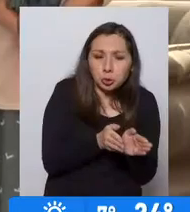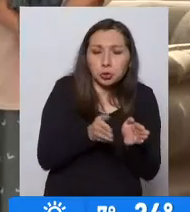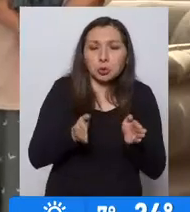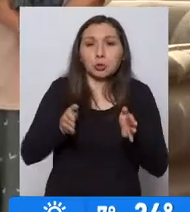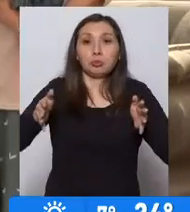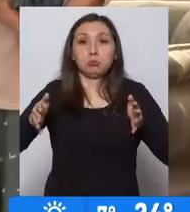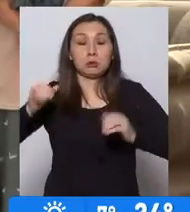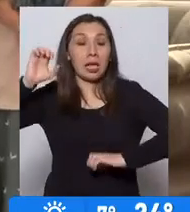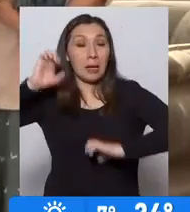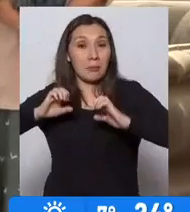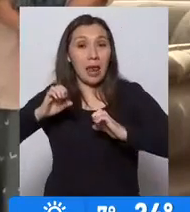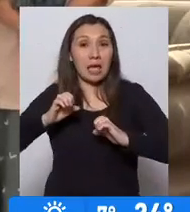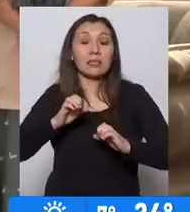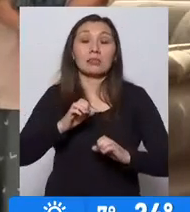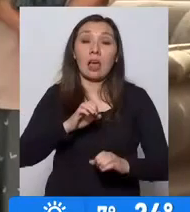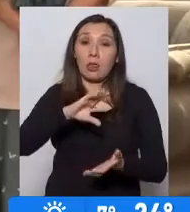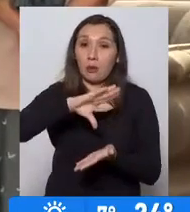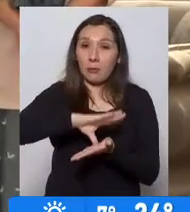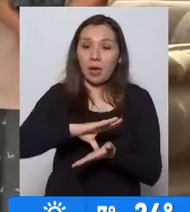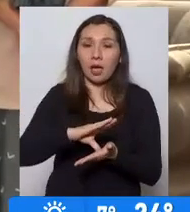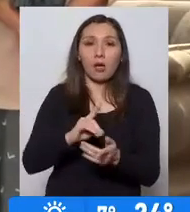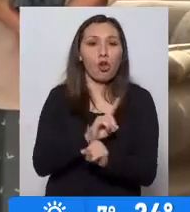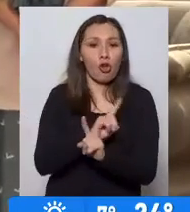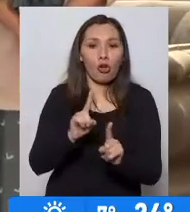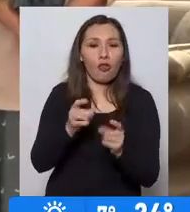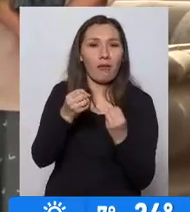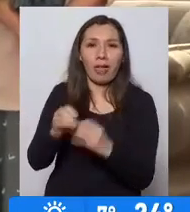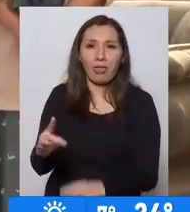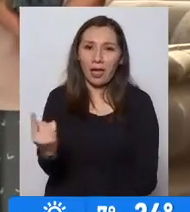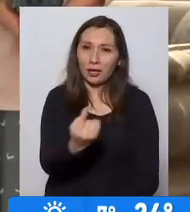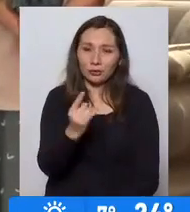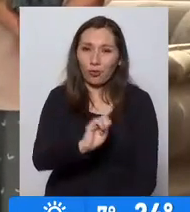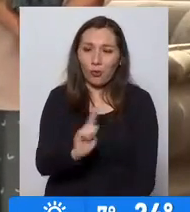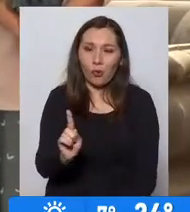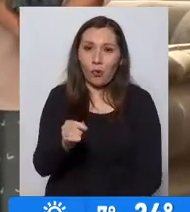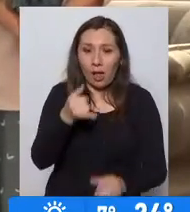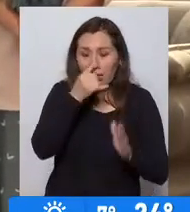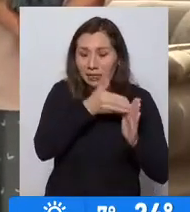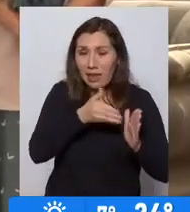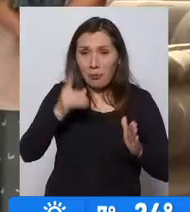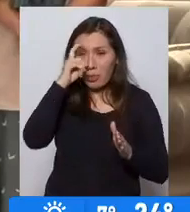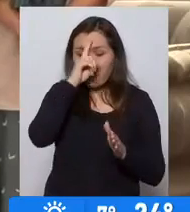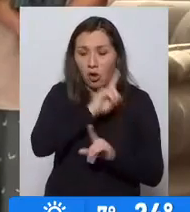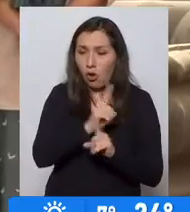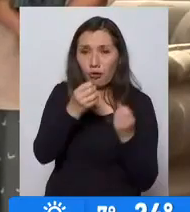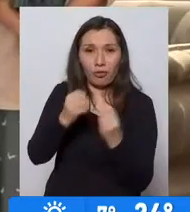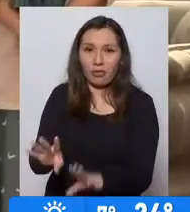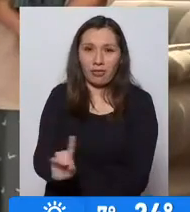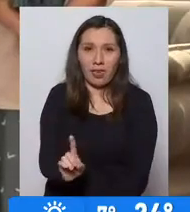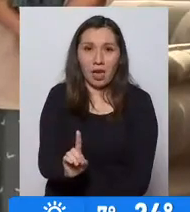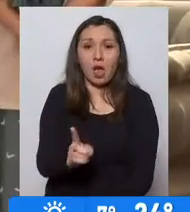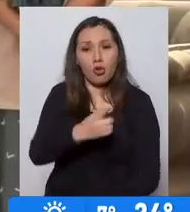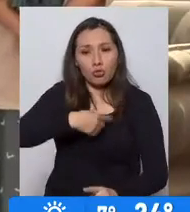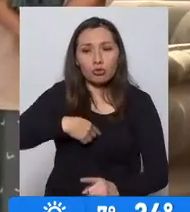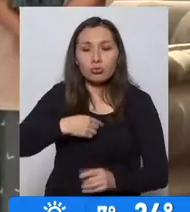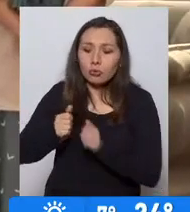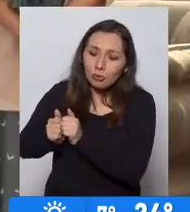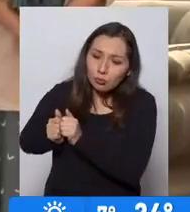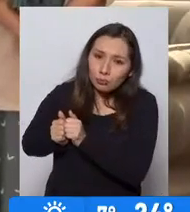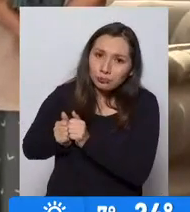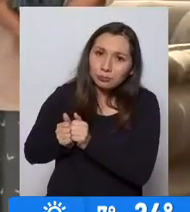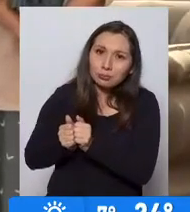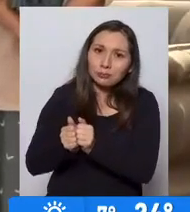medianos empresarios de nuestro país. No van a estar solos en estos tiempos difíciles. Los vamos a